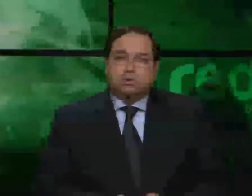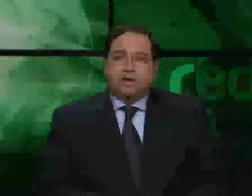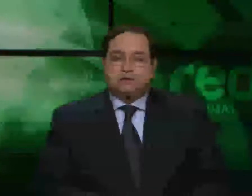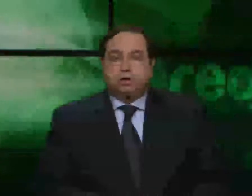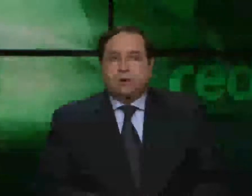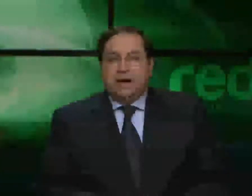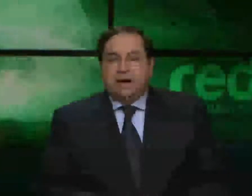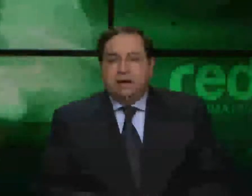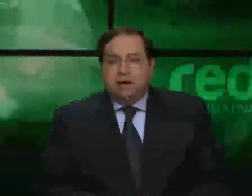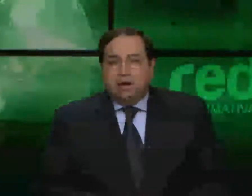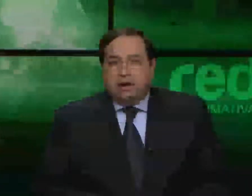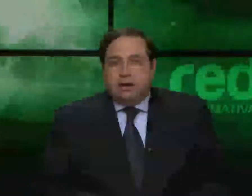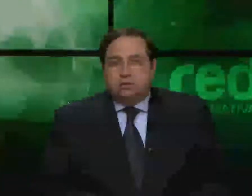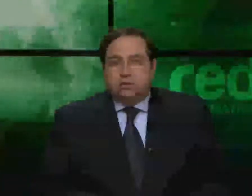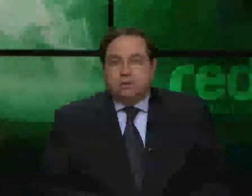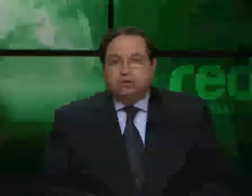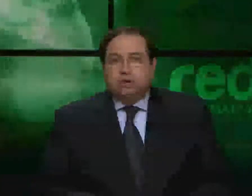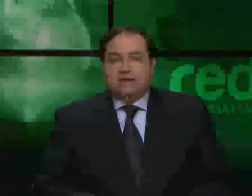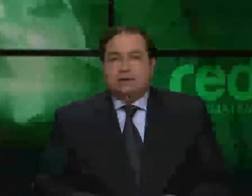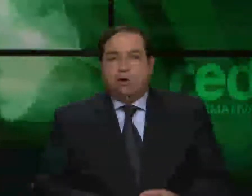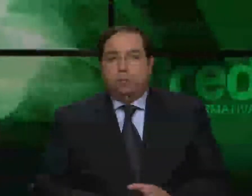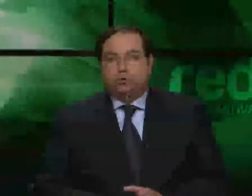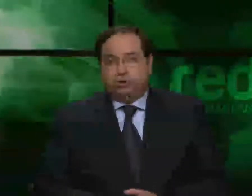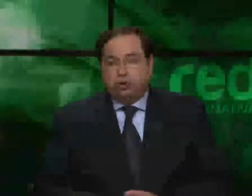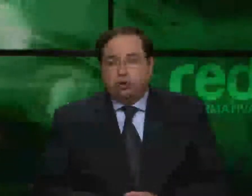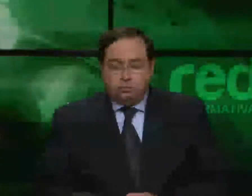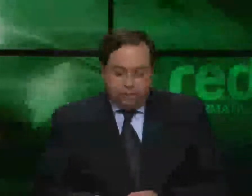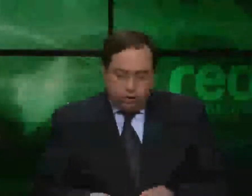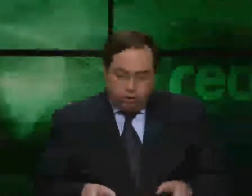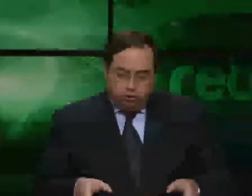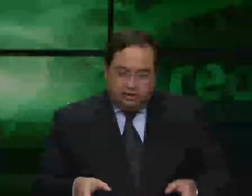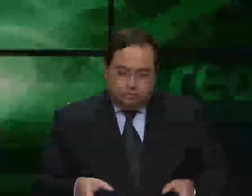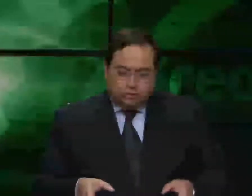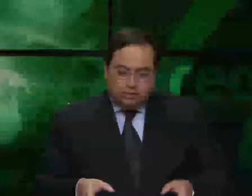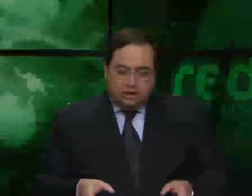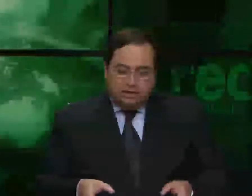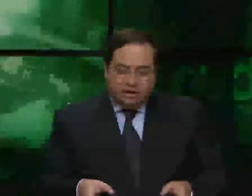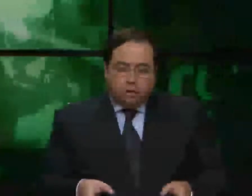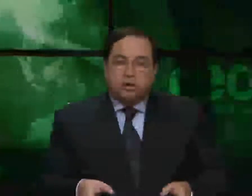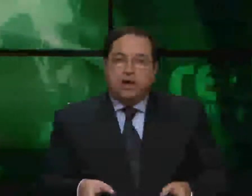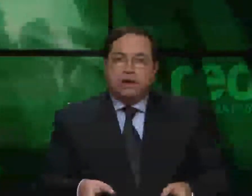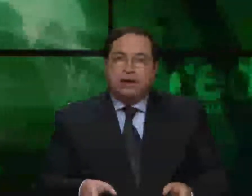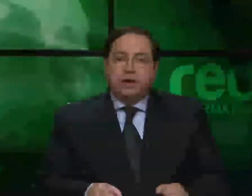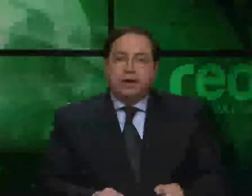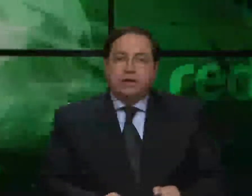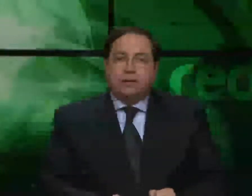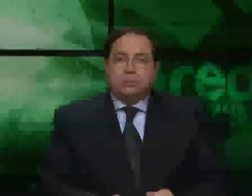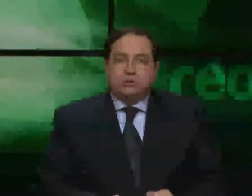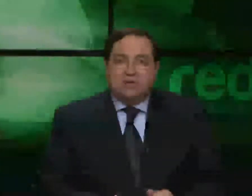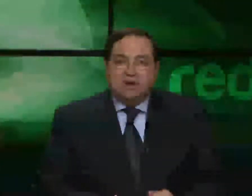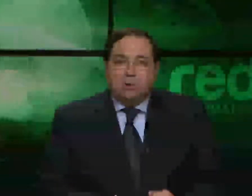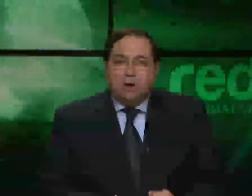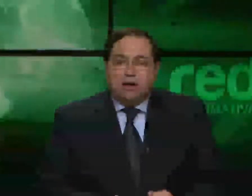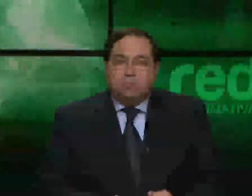recluso del ex Comcar. En las últimas horas, la oposición pidió la posibilidad de recorrer el